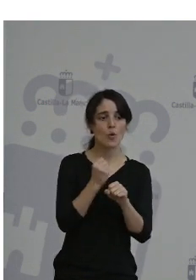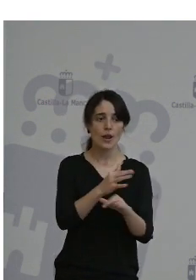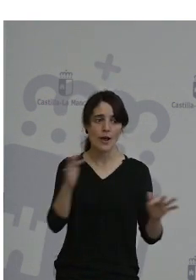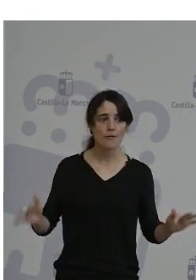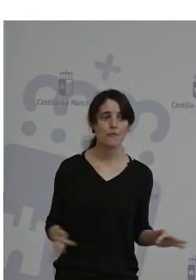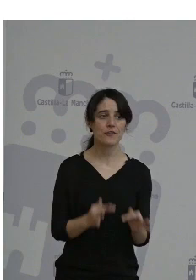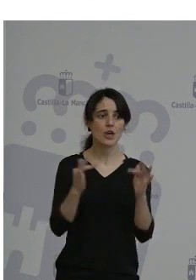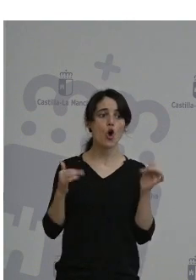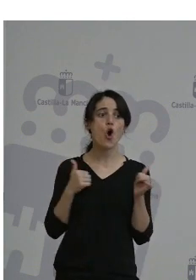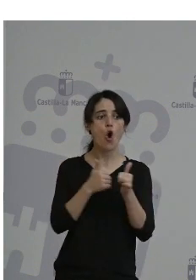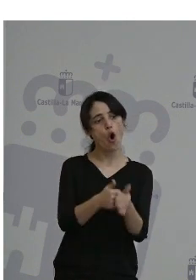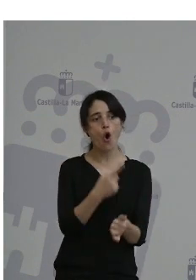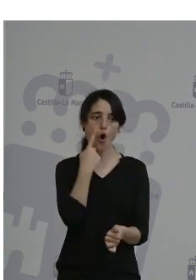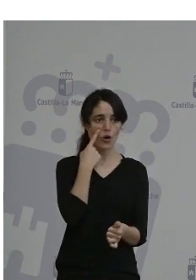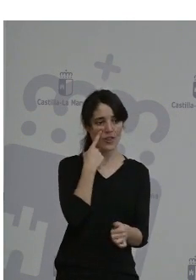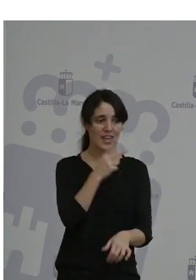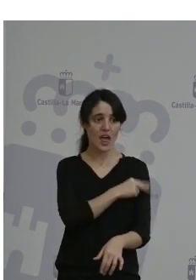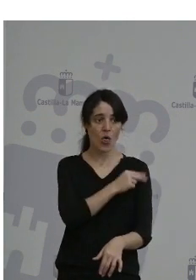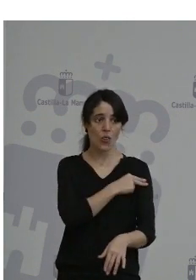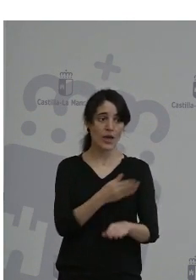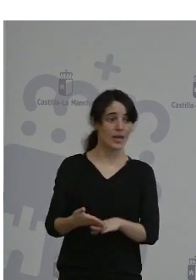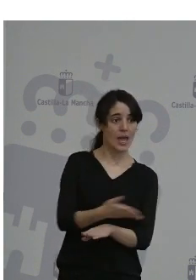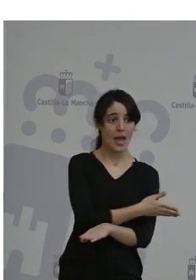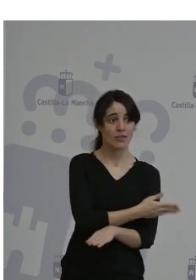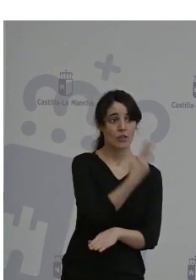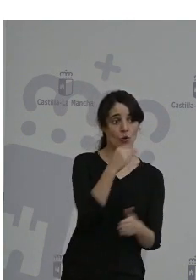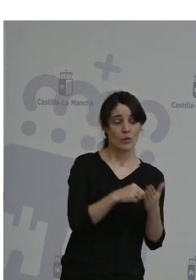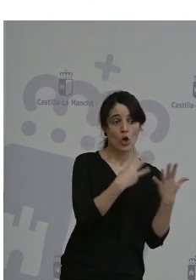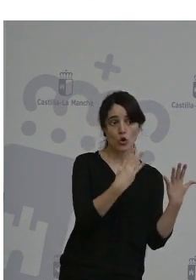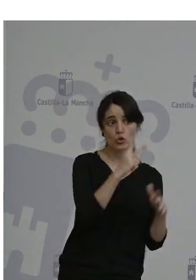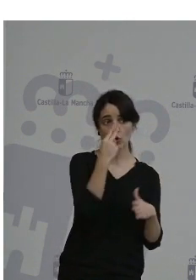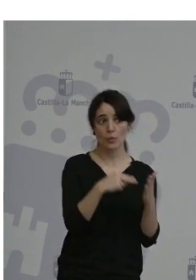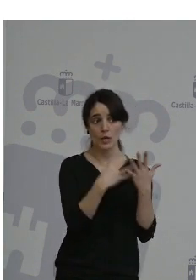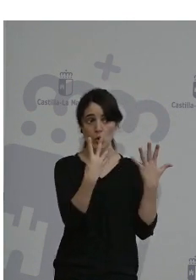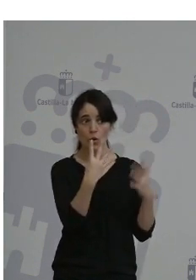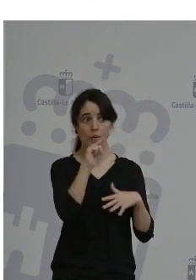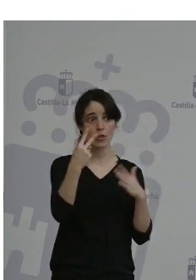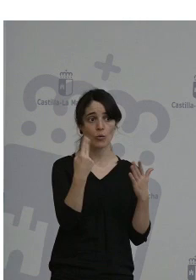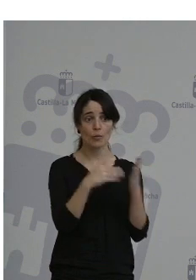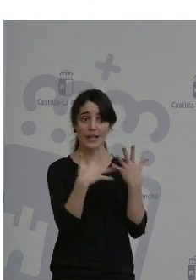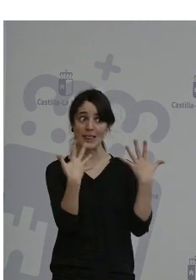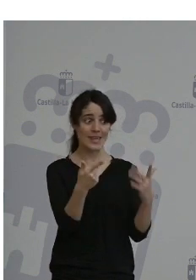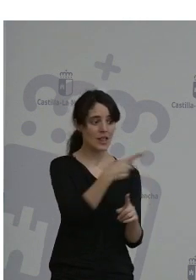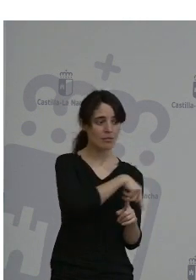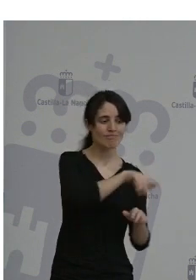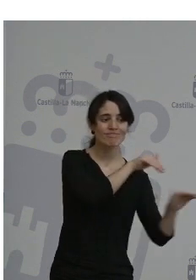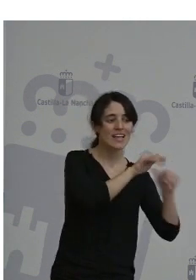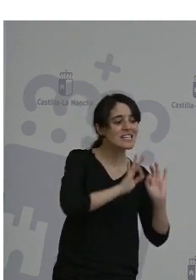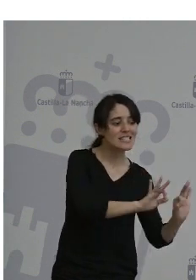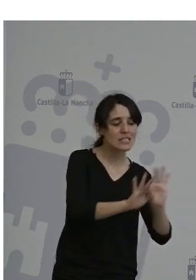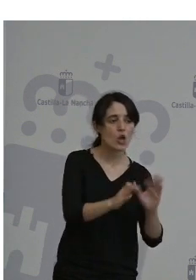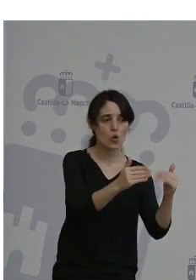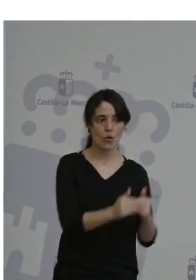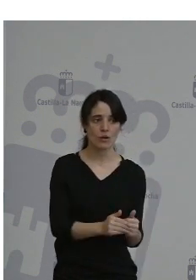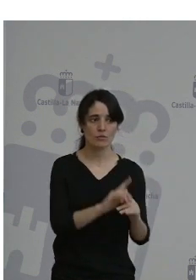cubiertas en las convocatorias de los años 2008, 2009 y 2010, que supuso la cobertura de la totalidad de las plazas de un